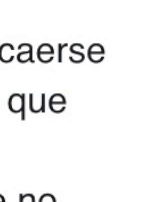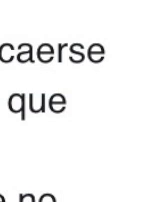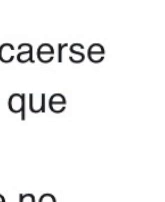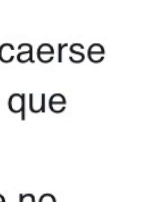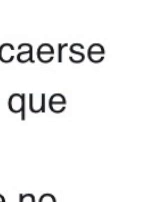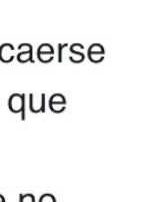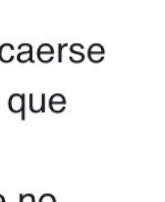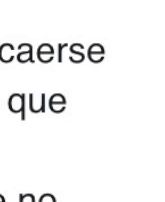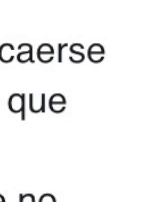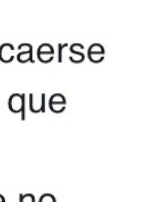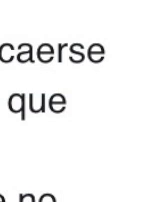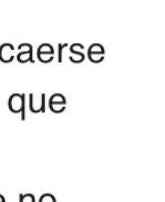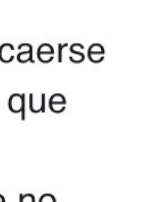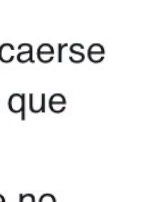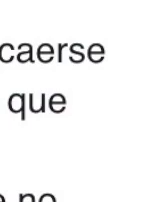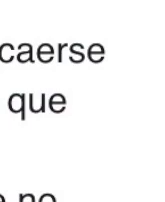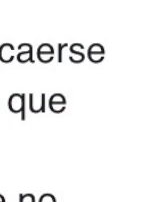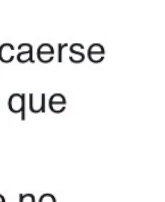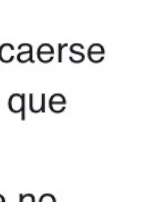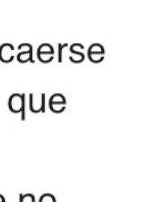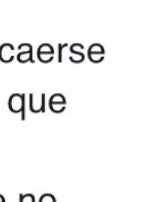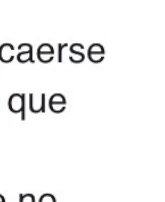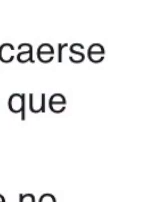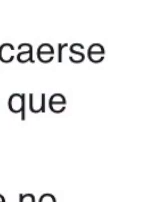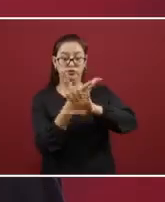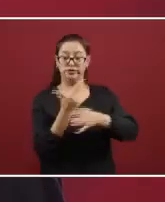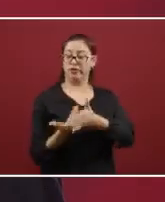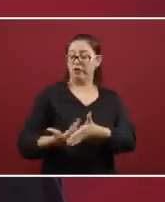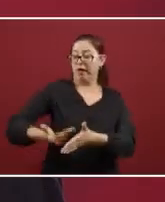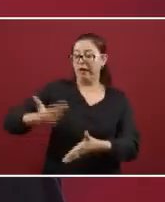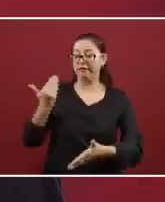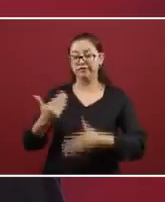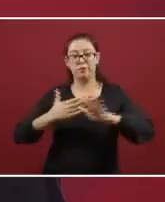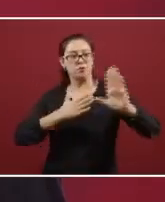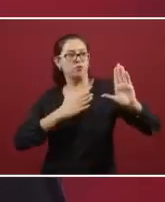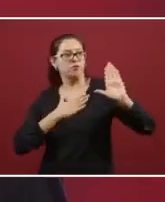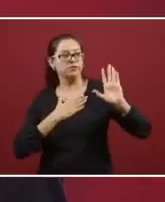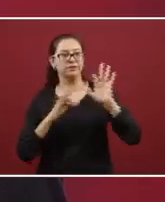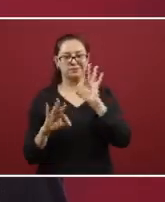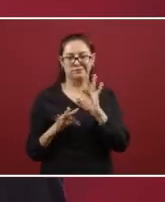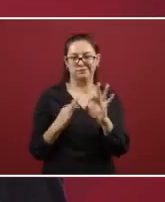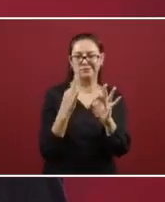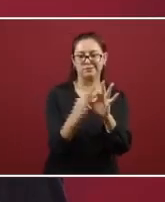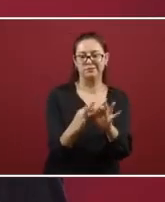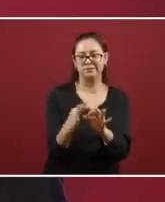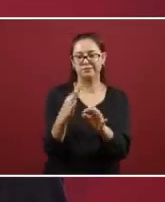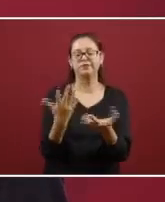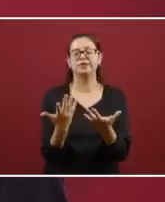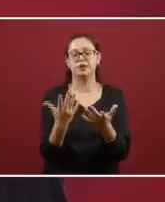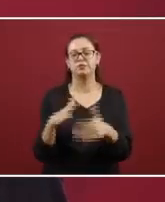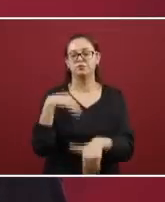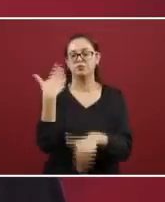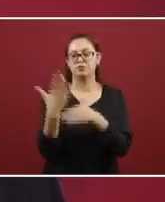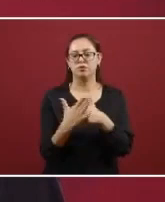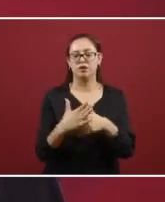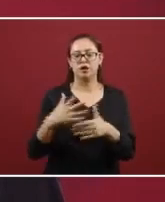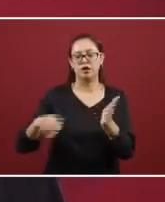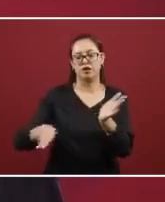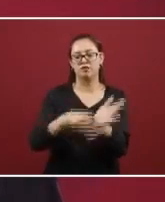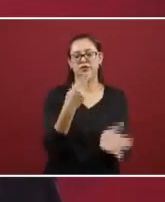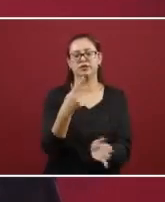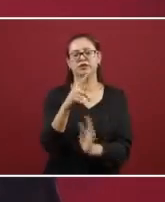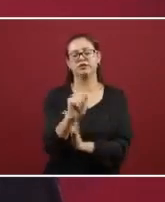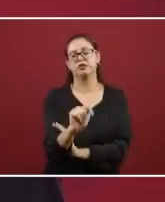que no permitirá otro golpe de Estado en nuestro país. El presidente dijo este lunes que su tuit fue para recordar que